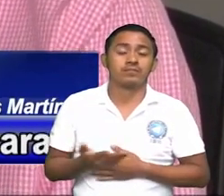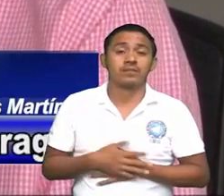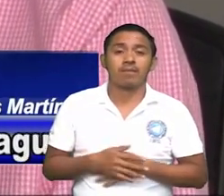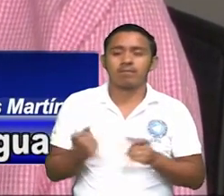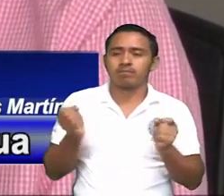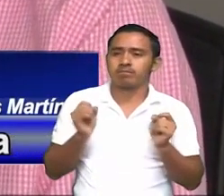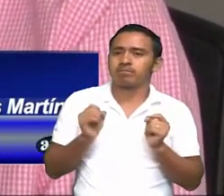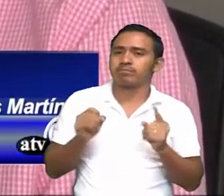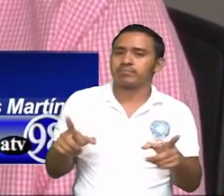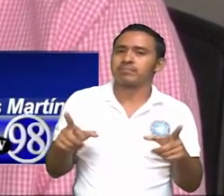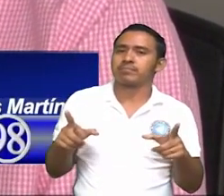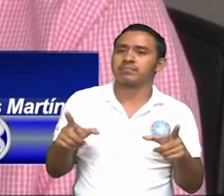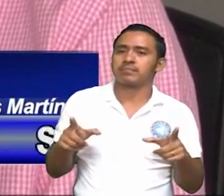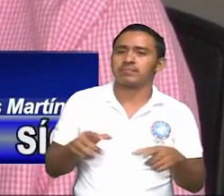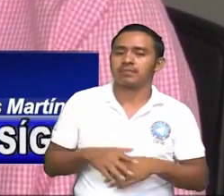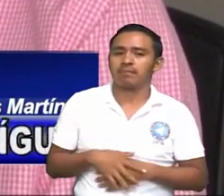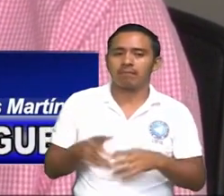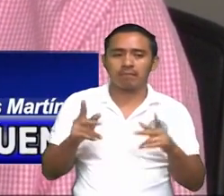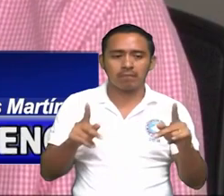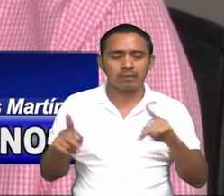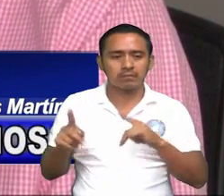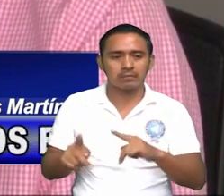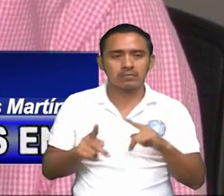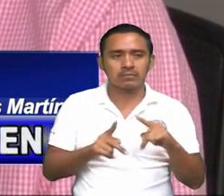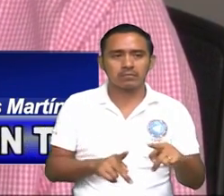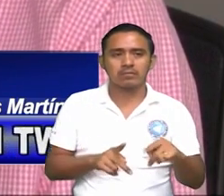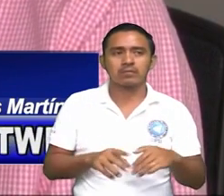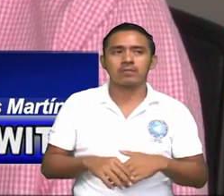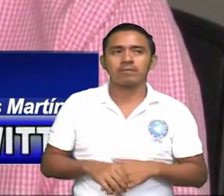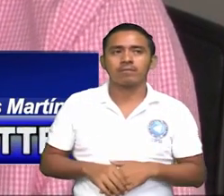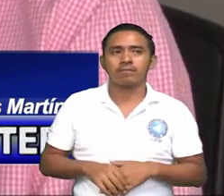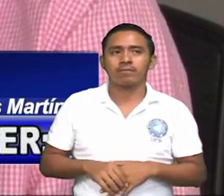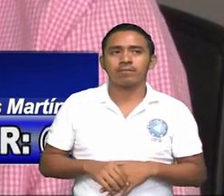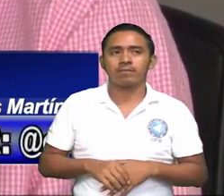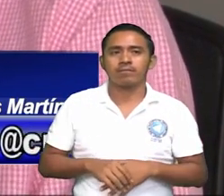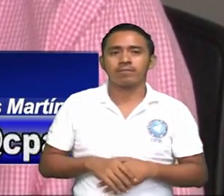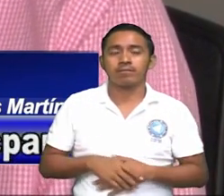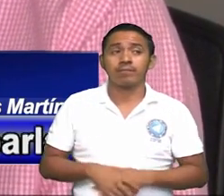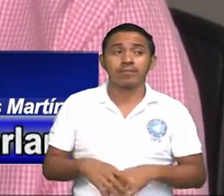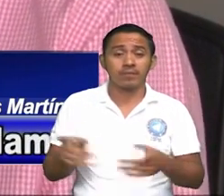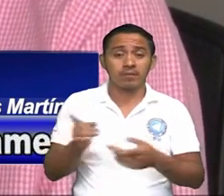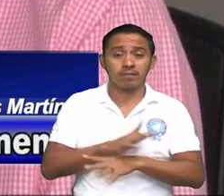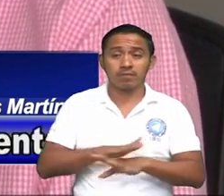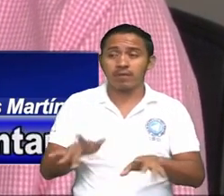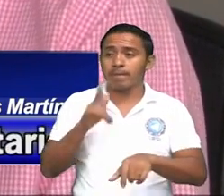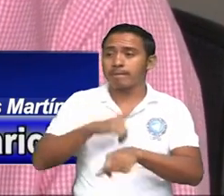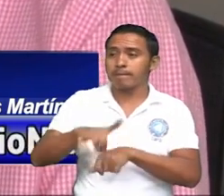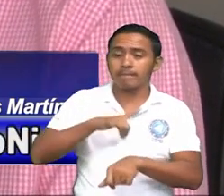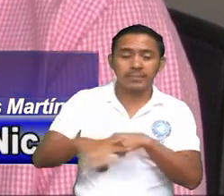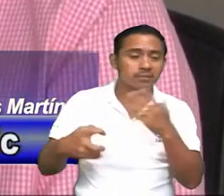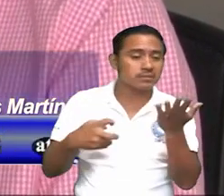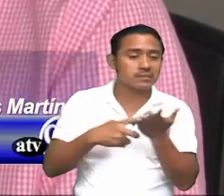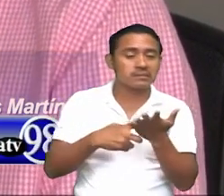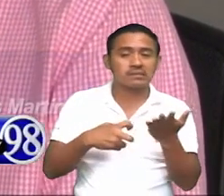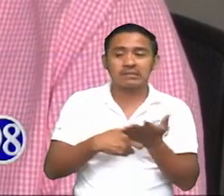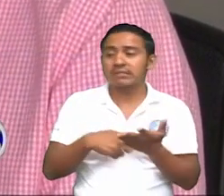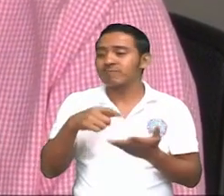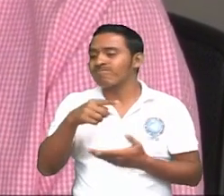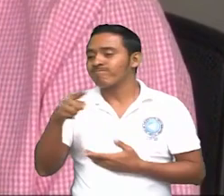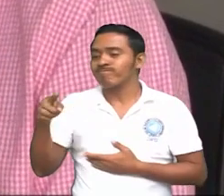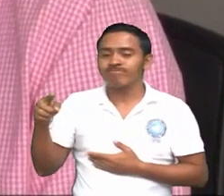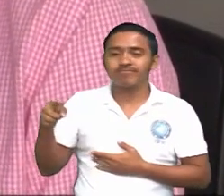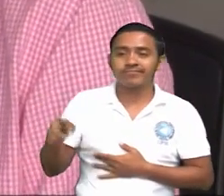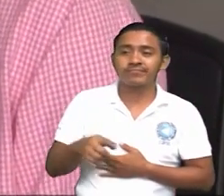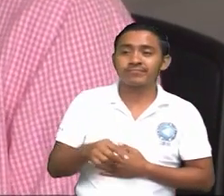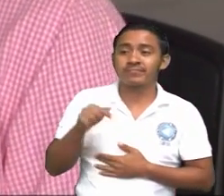impactó. Cómo la gente en el último juego de la final estaba buscando boletos